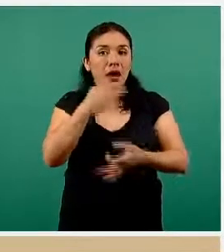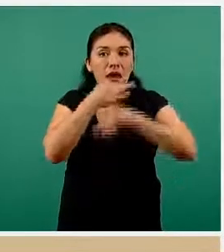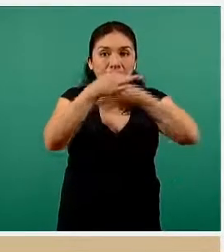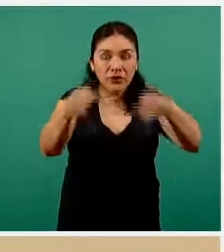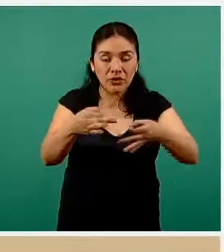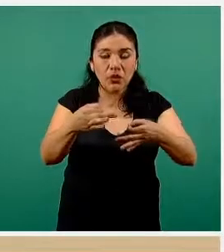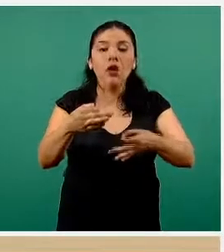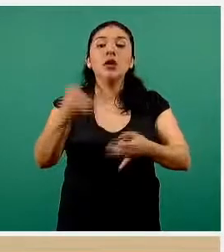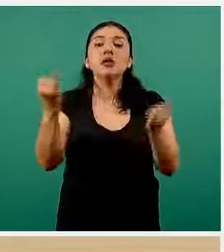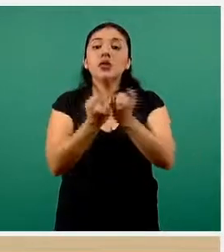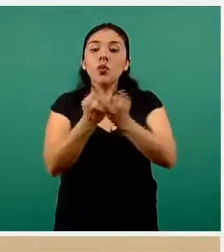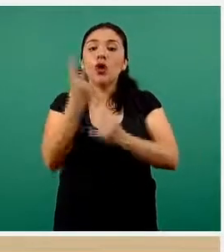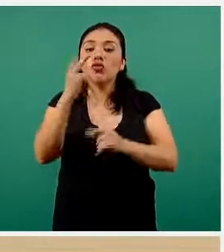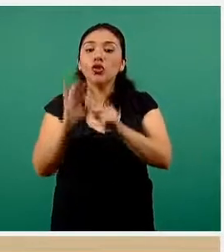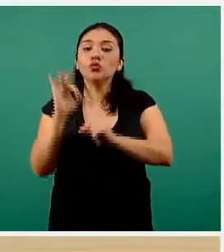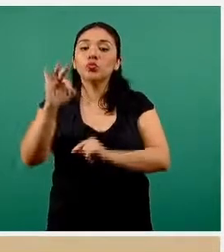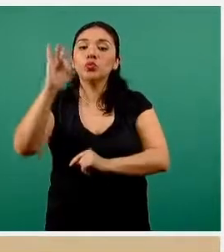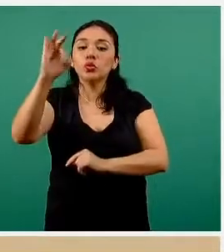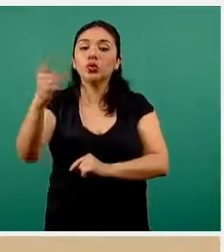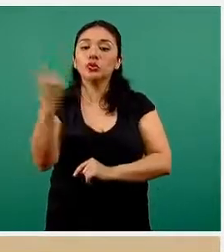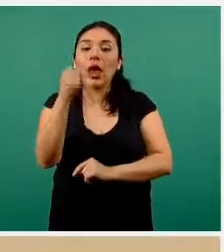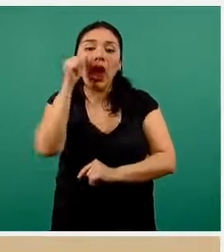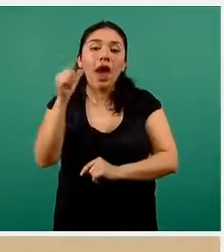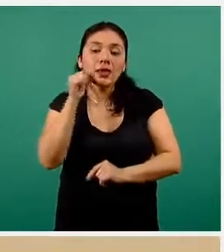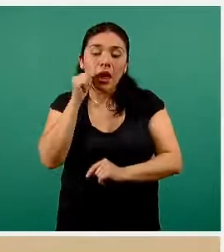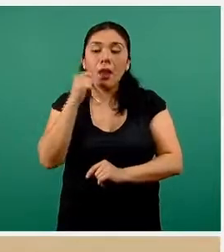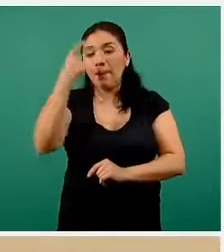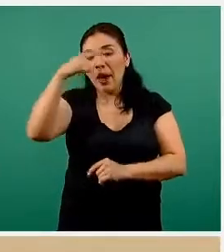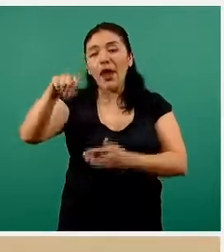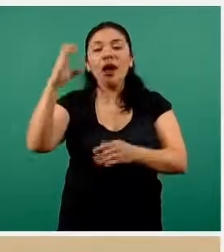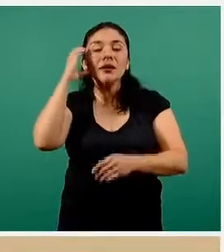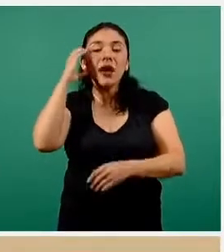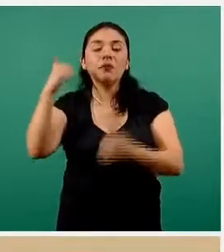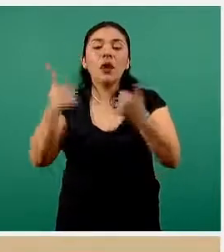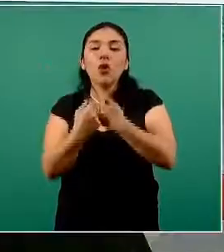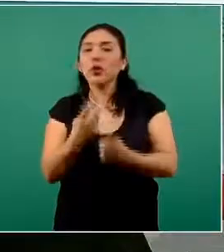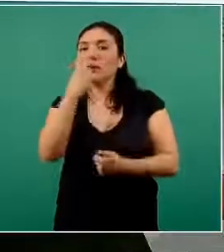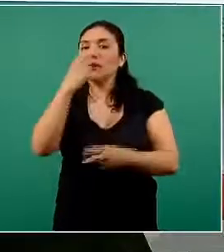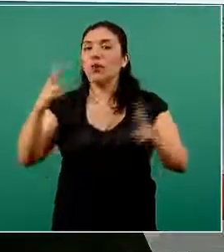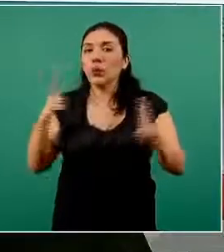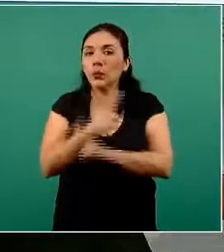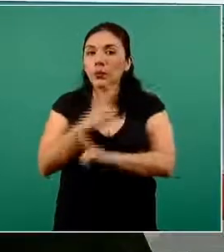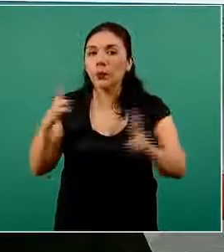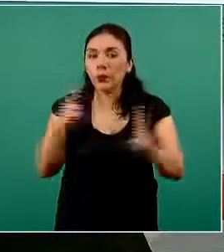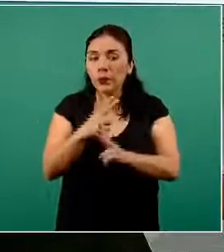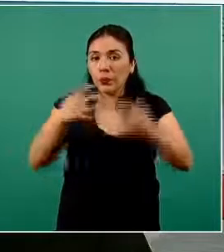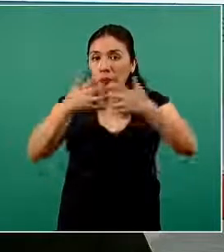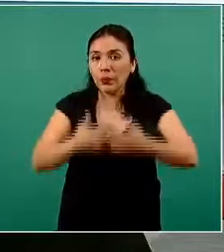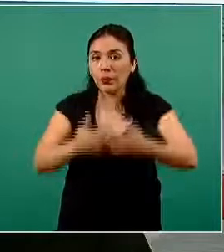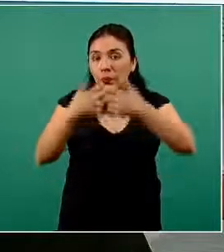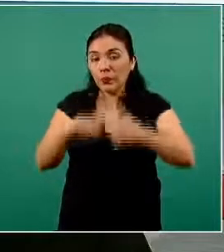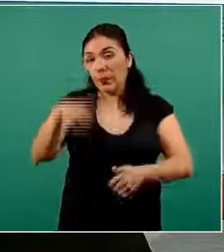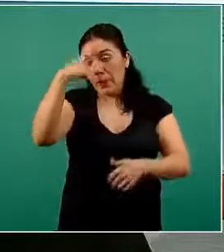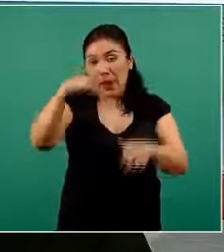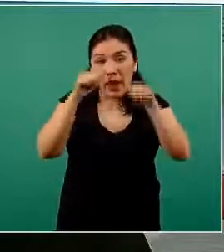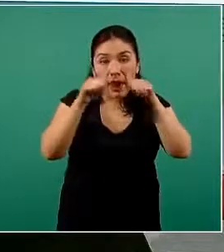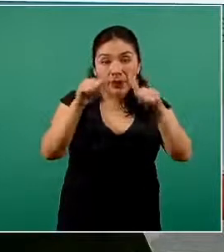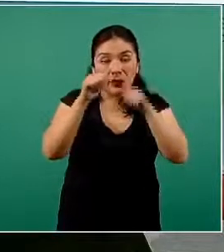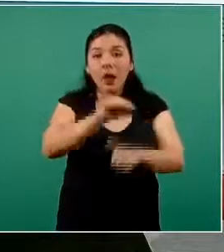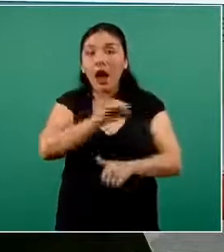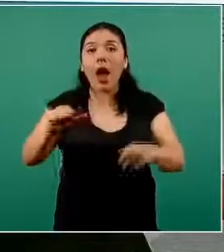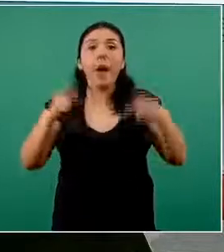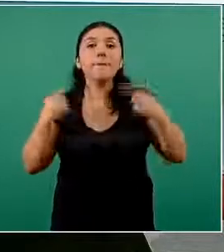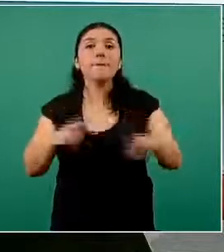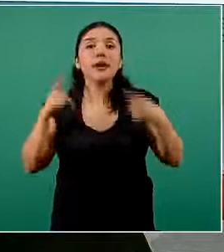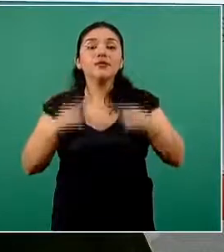al igual 2 puntos porcentuales arriba de lo reportado el día de ayer en camas con ventilador que atienden a personas